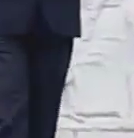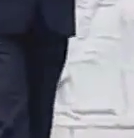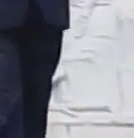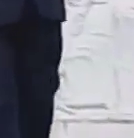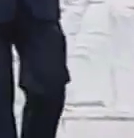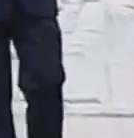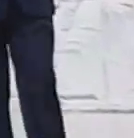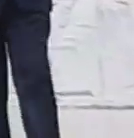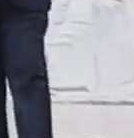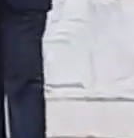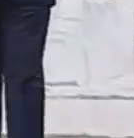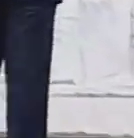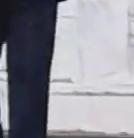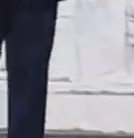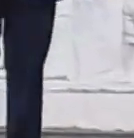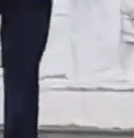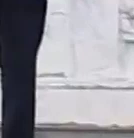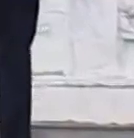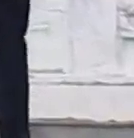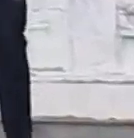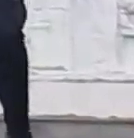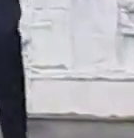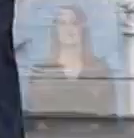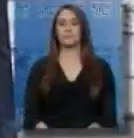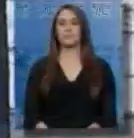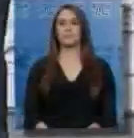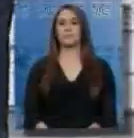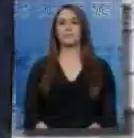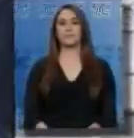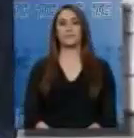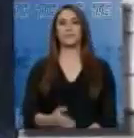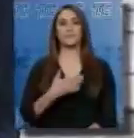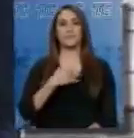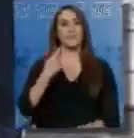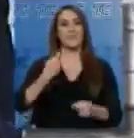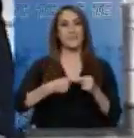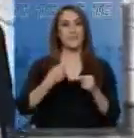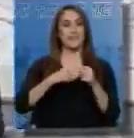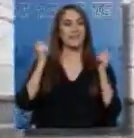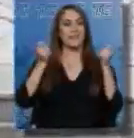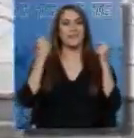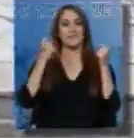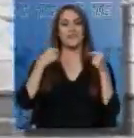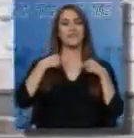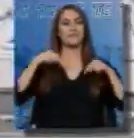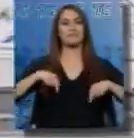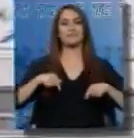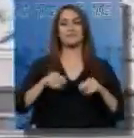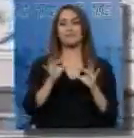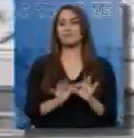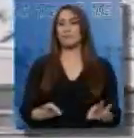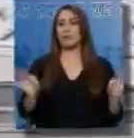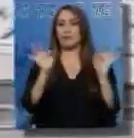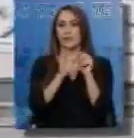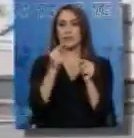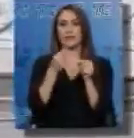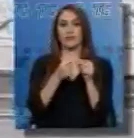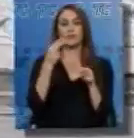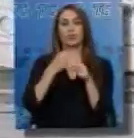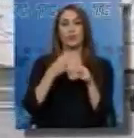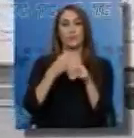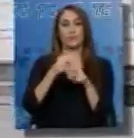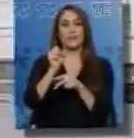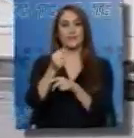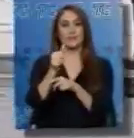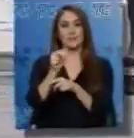Saskia, muy buenas tardes. Definitivamente las fiestas de Quito se viven por todo lo alto. Nos encontramos en un sitio emblemático de la capital, se trata de